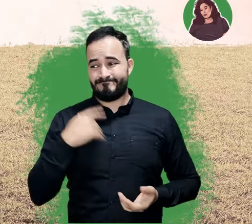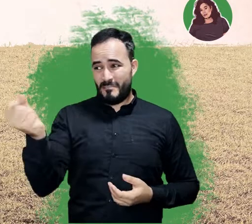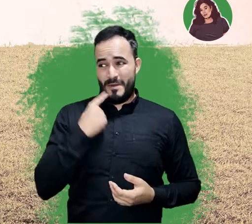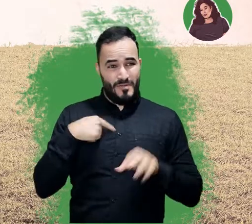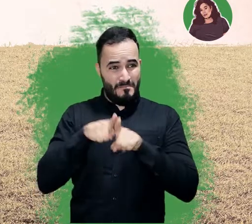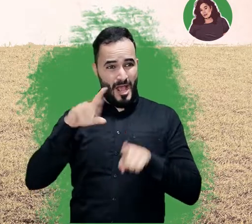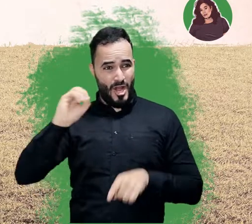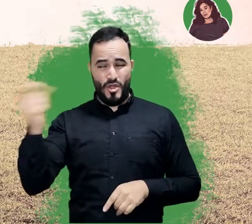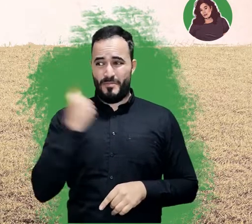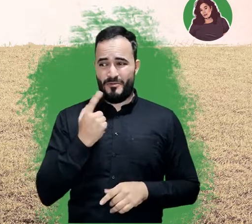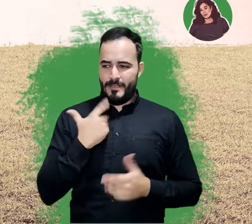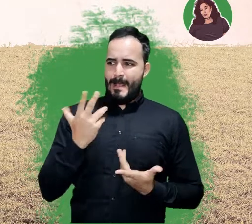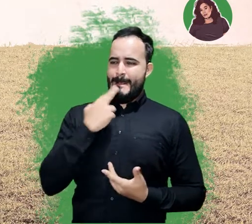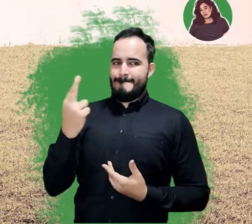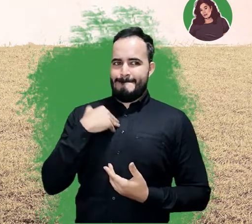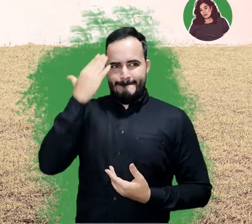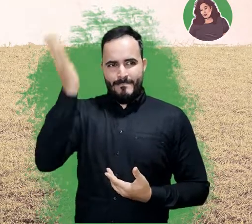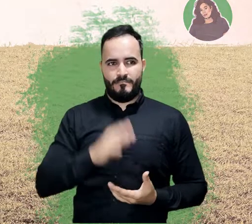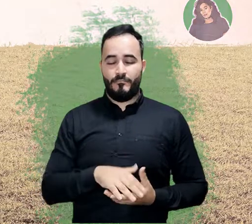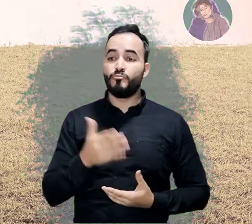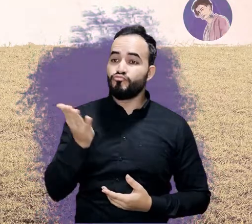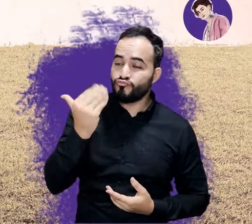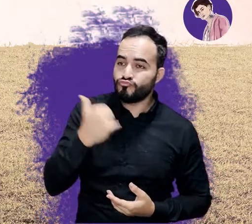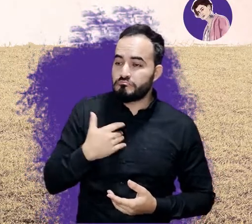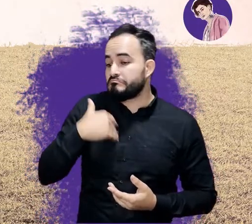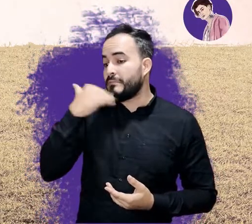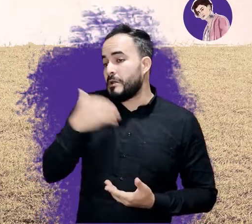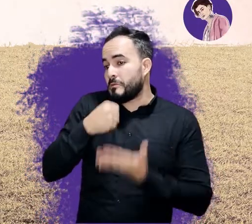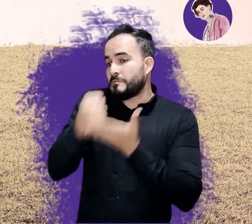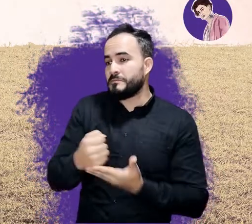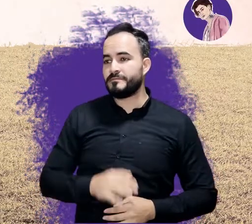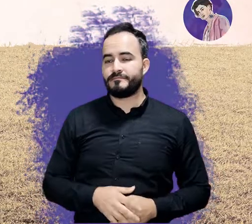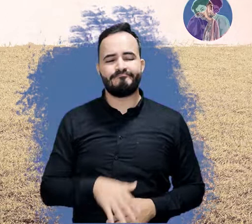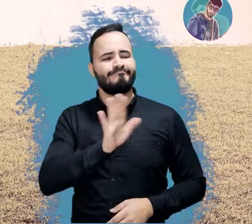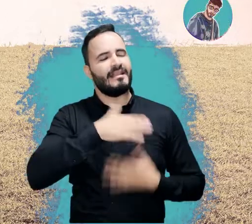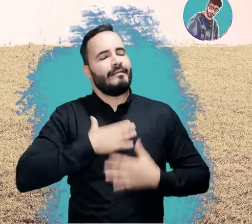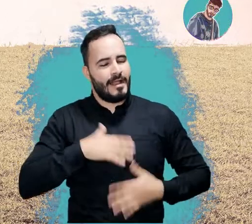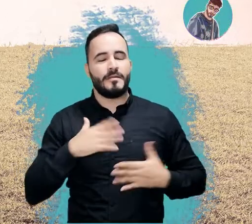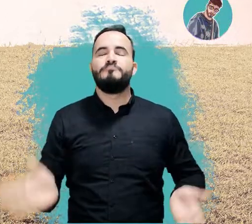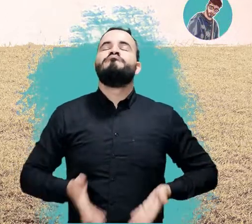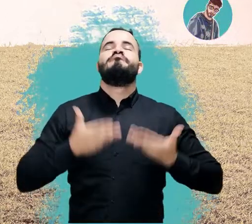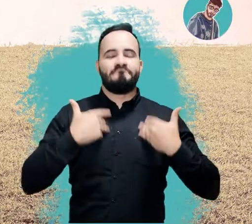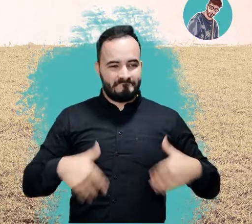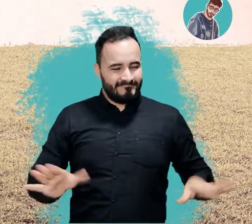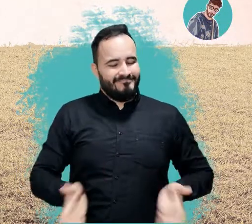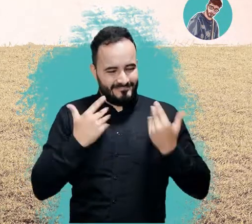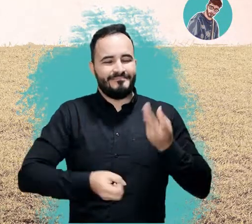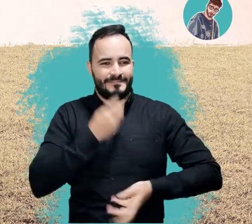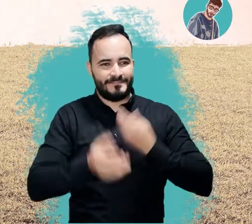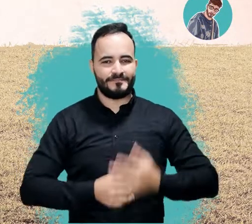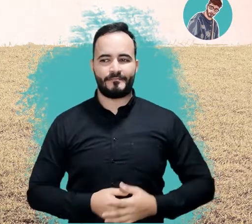llegó con una pregunta que no sé cómo responder. Cuéntanos, de pronto te podemos ayudar. Dale, respira profundo y habla